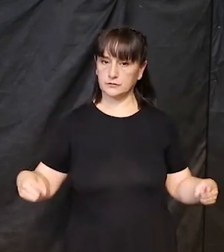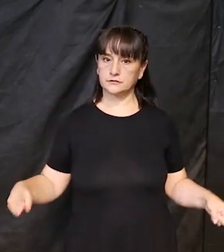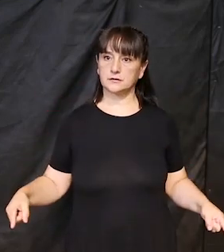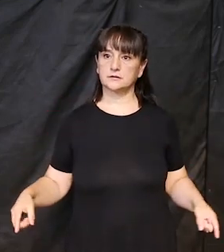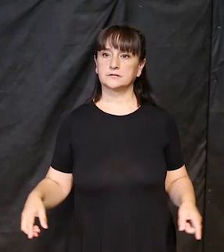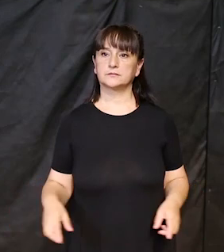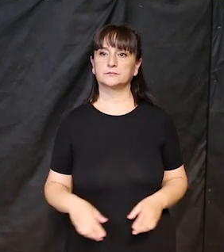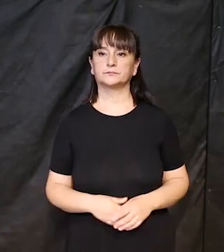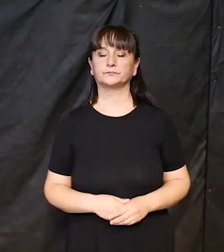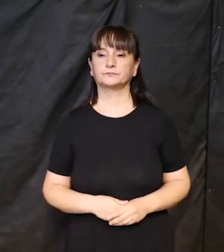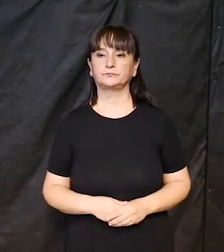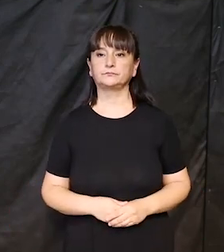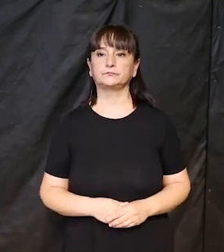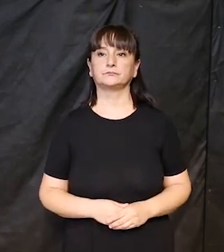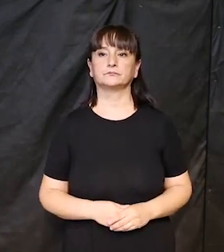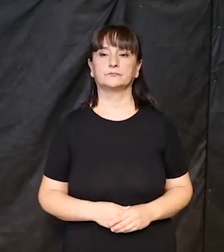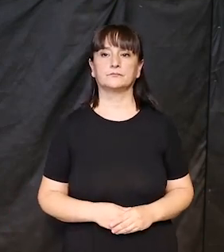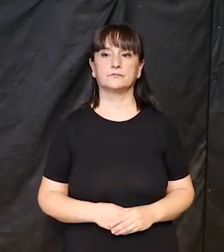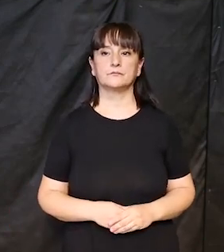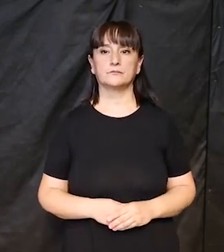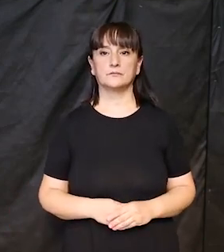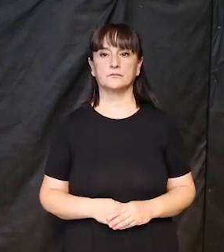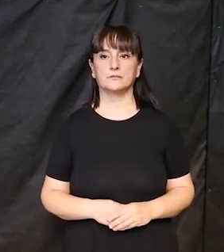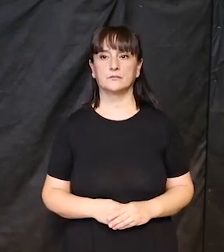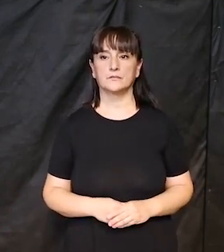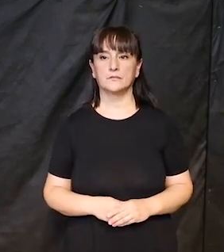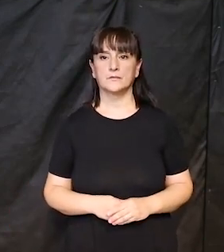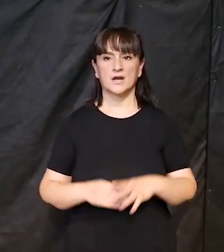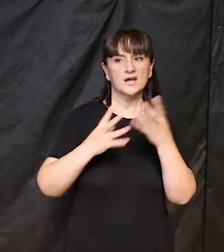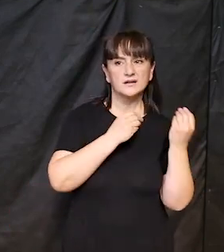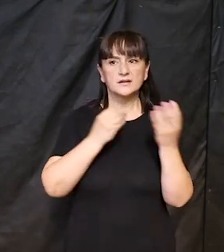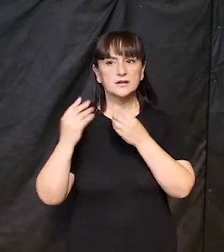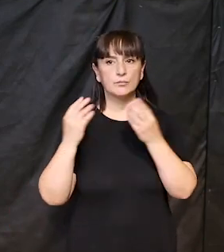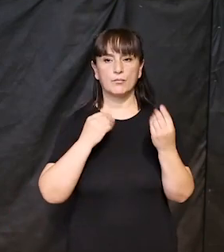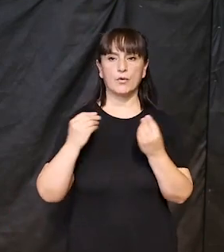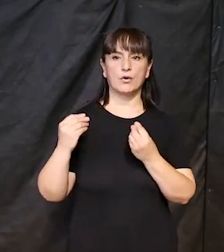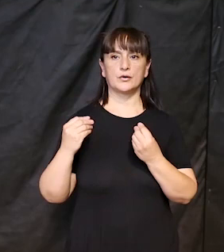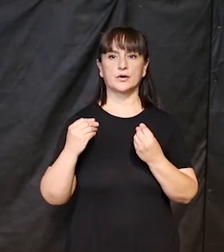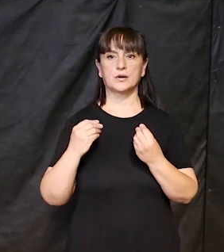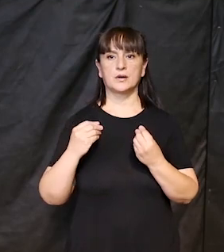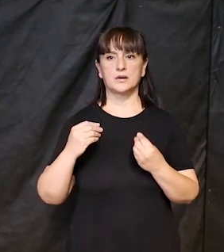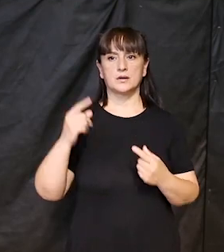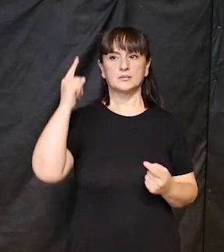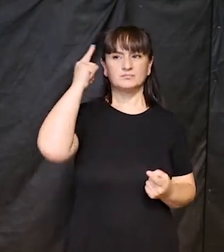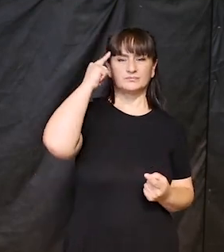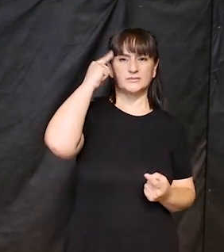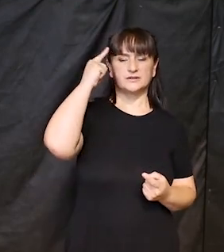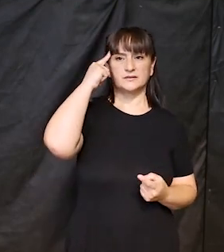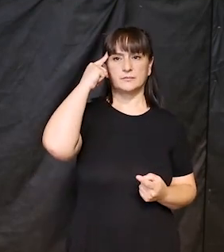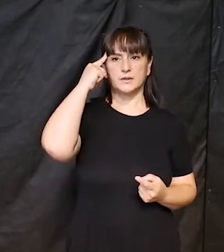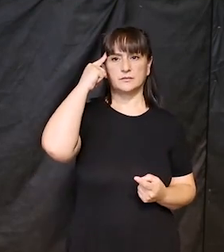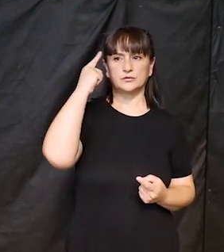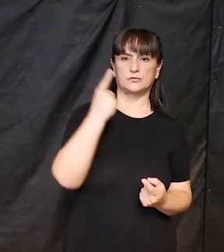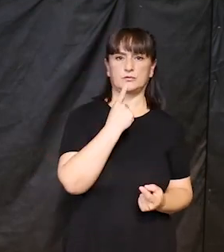automáticamente viene un pensamiento negativo en donde la frustración quiere golpear y le dice y sus